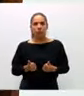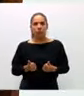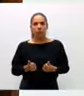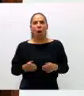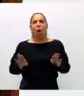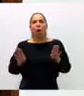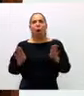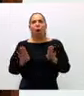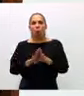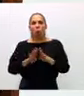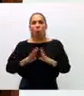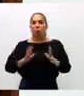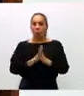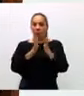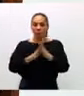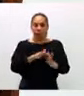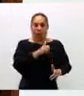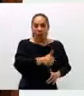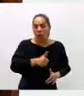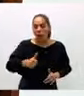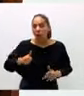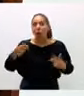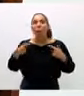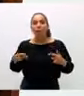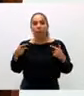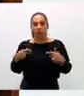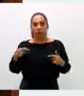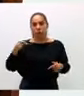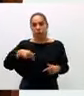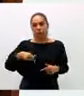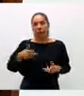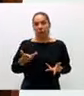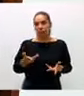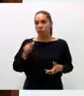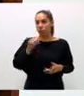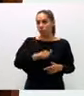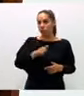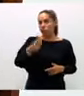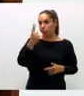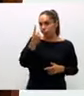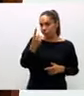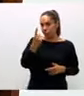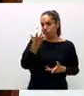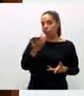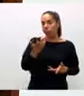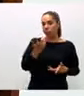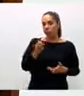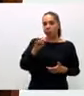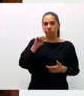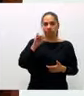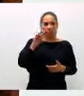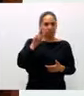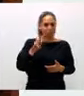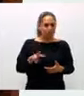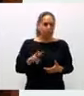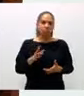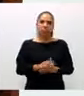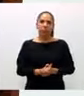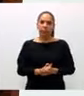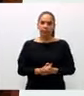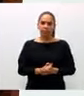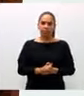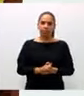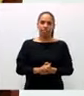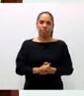cómo participamos ambas partes en esta situación que no nos acomoda, que no nos gusta, que no es